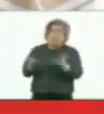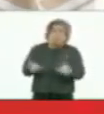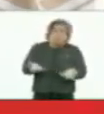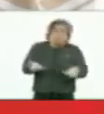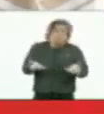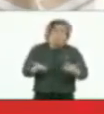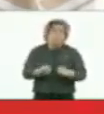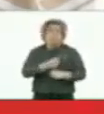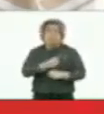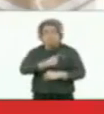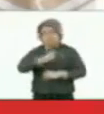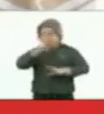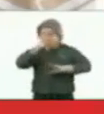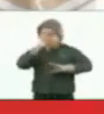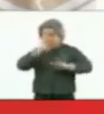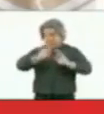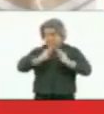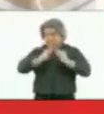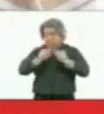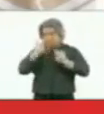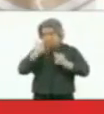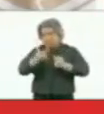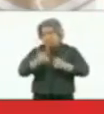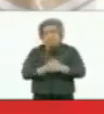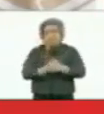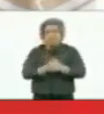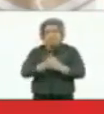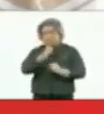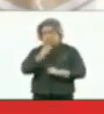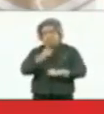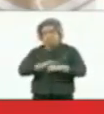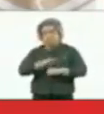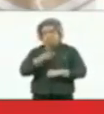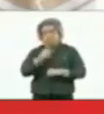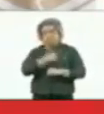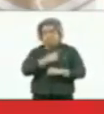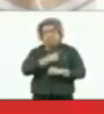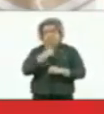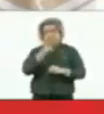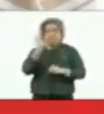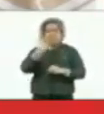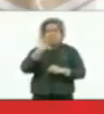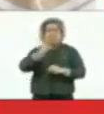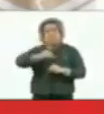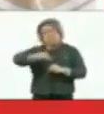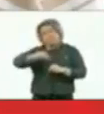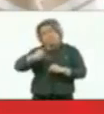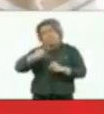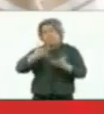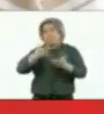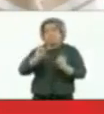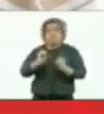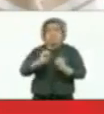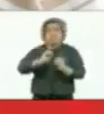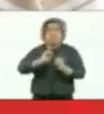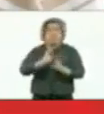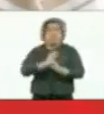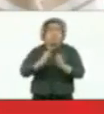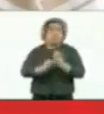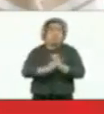una enseñanza finalmente, ¿no? Entonces, también tiene esa otra parte en donde ya